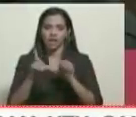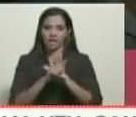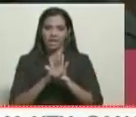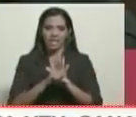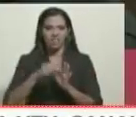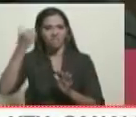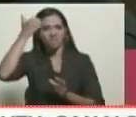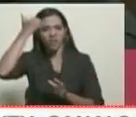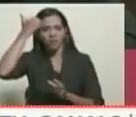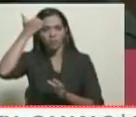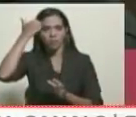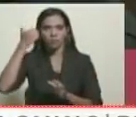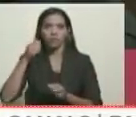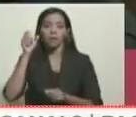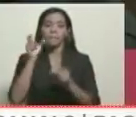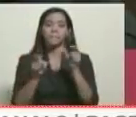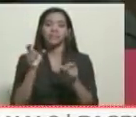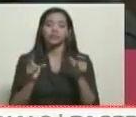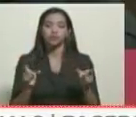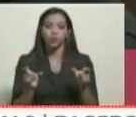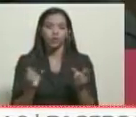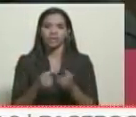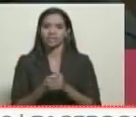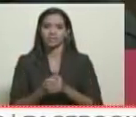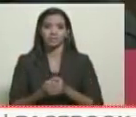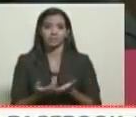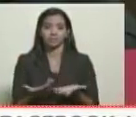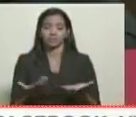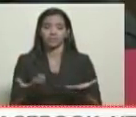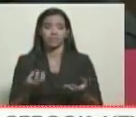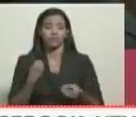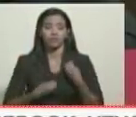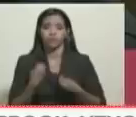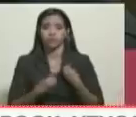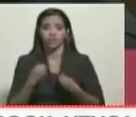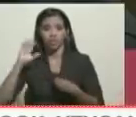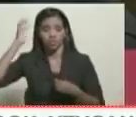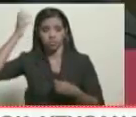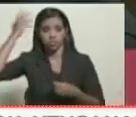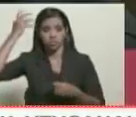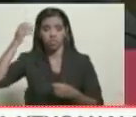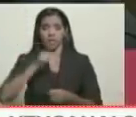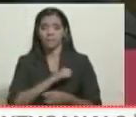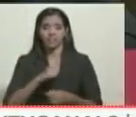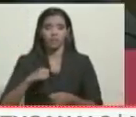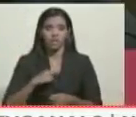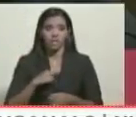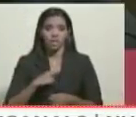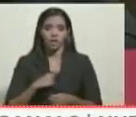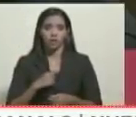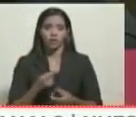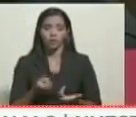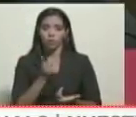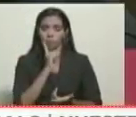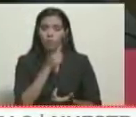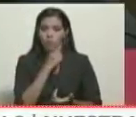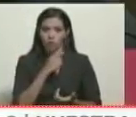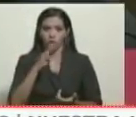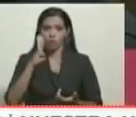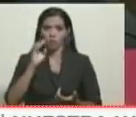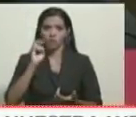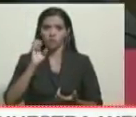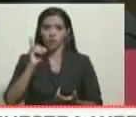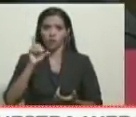psicópatas, personas histriónicas que sufren de trastornos de personalidad, como los llamados borderline,